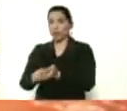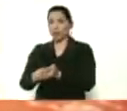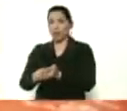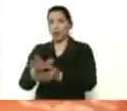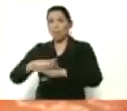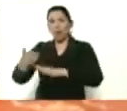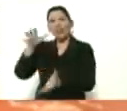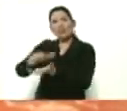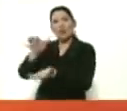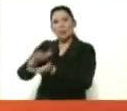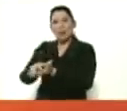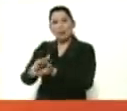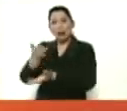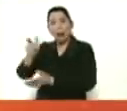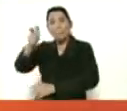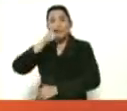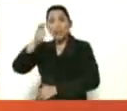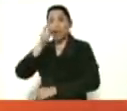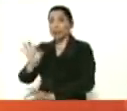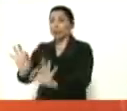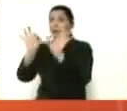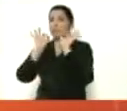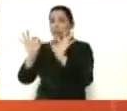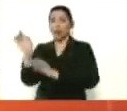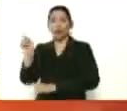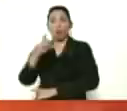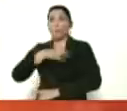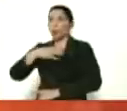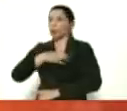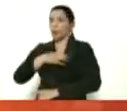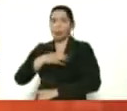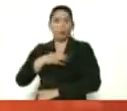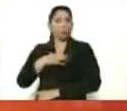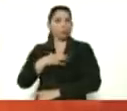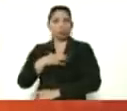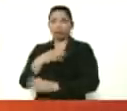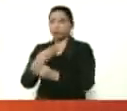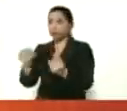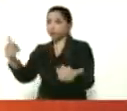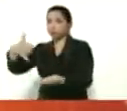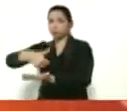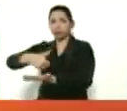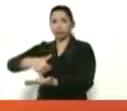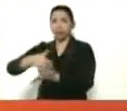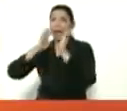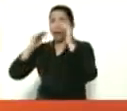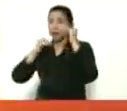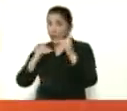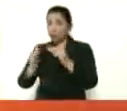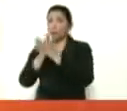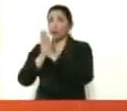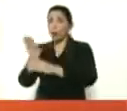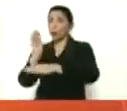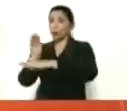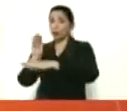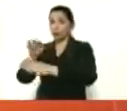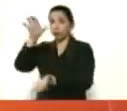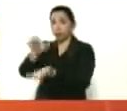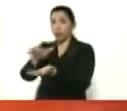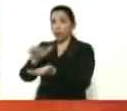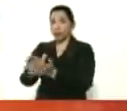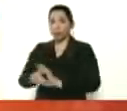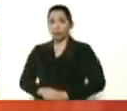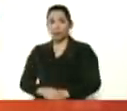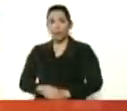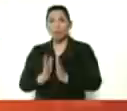Esparta tenemos una vigilancia especial y no podemos soltar la mano. Atención Dante Rivas que me escucha,